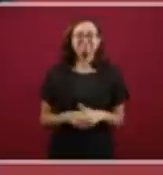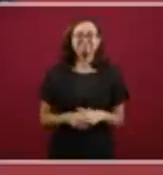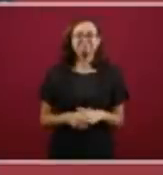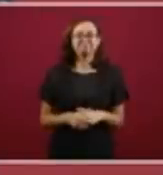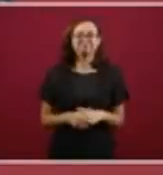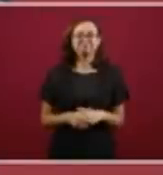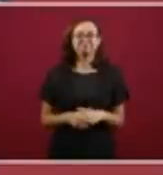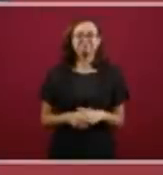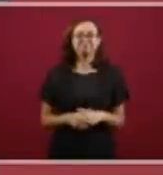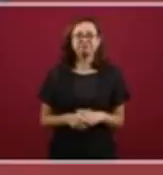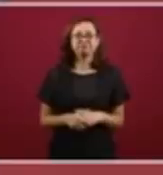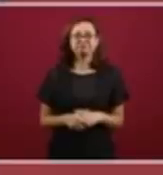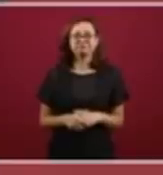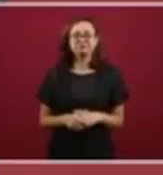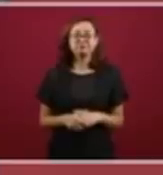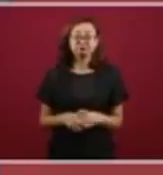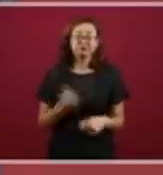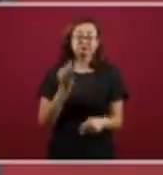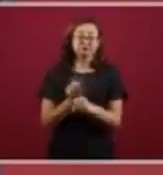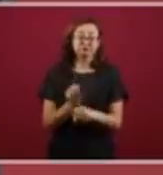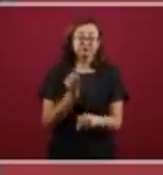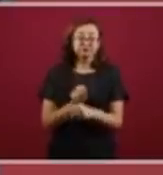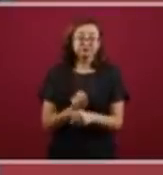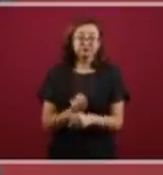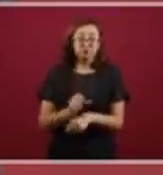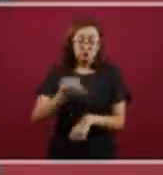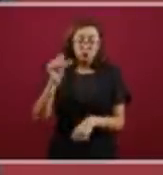el que se les esté ahora